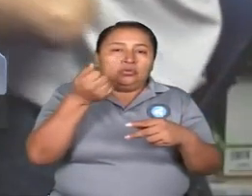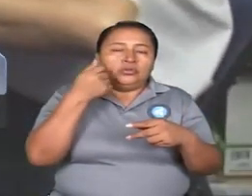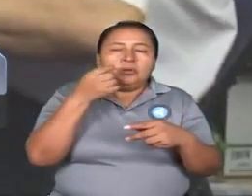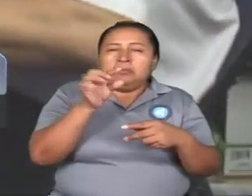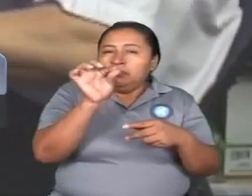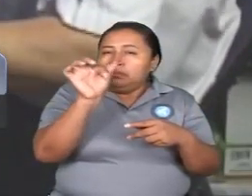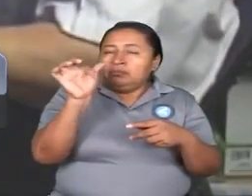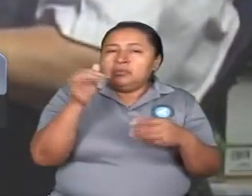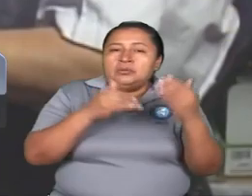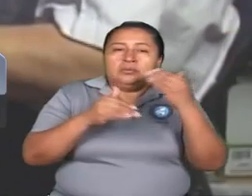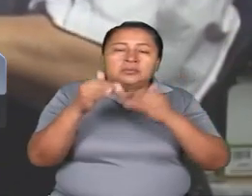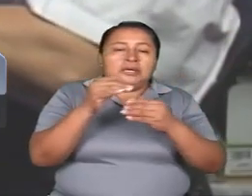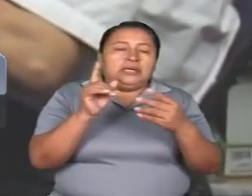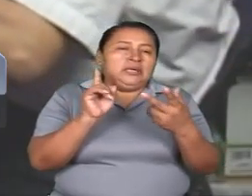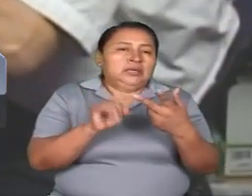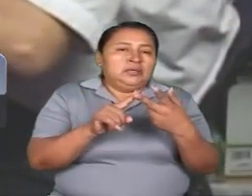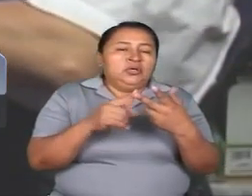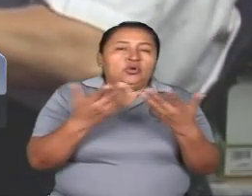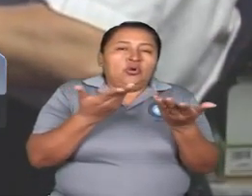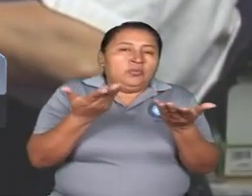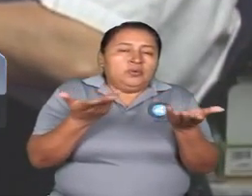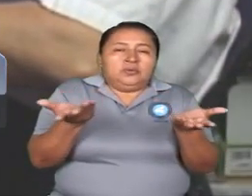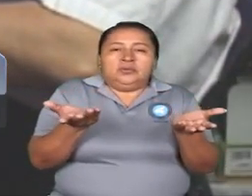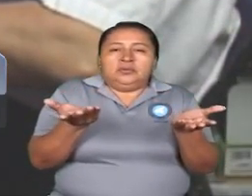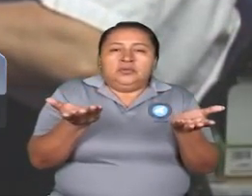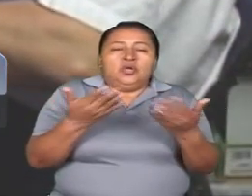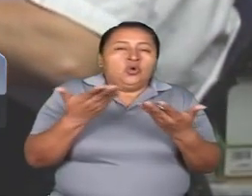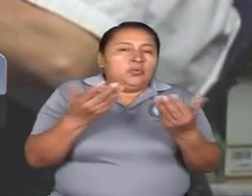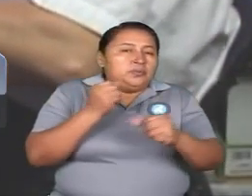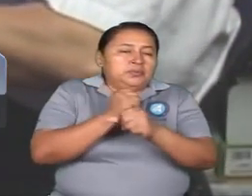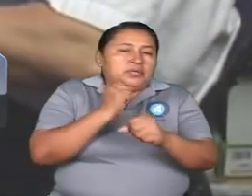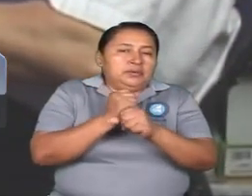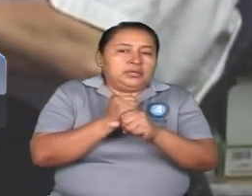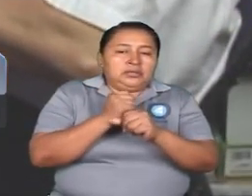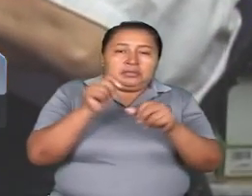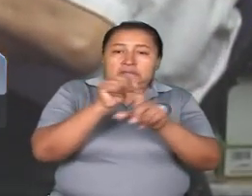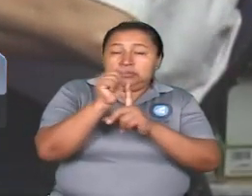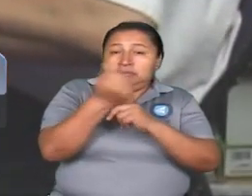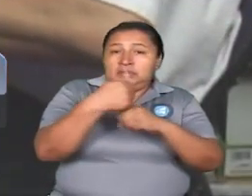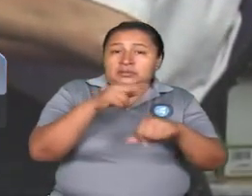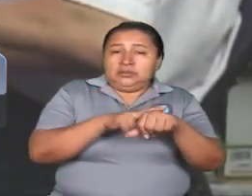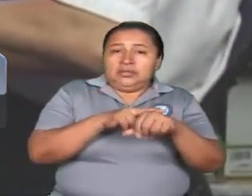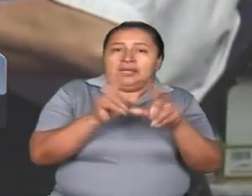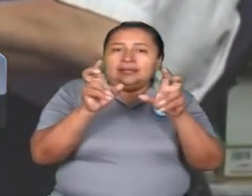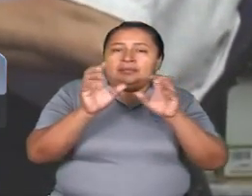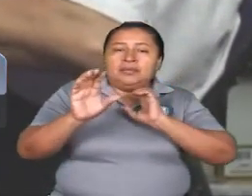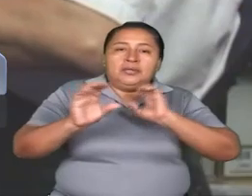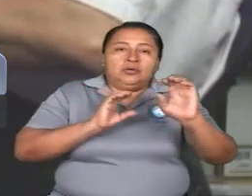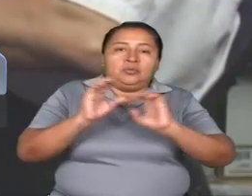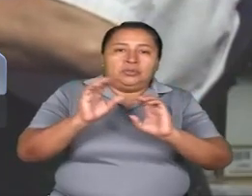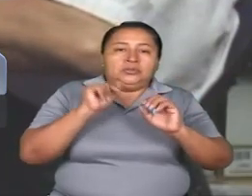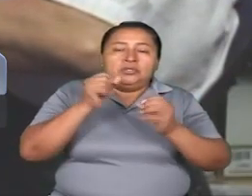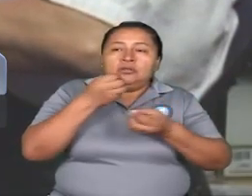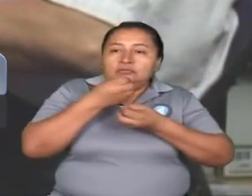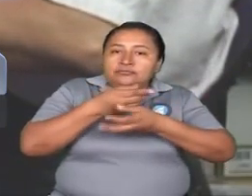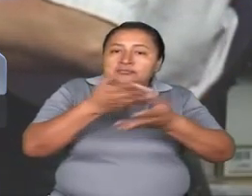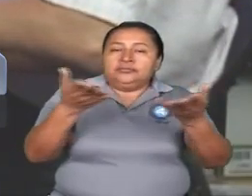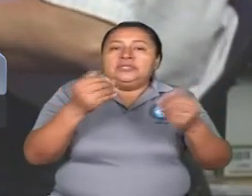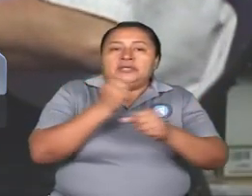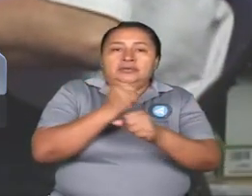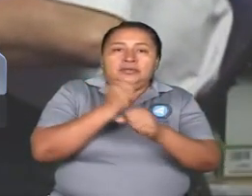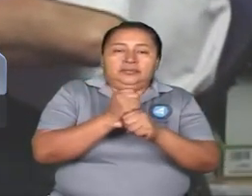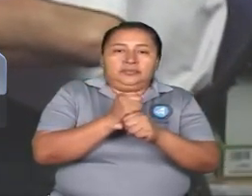más sobre la cómo trabajaban los parlamentos, el tema de la comunicación, de la divulgación del trabajo.